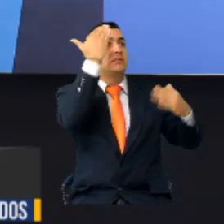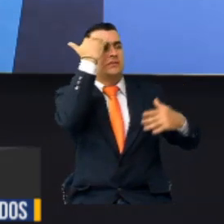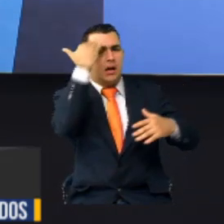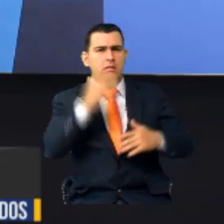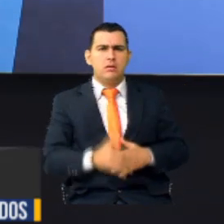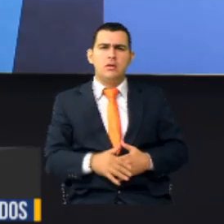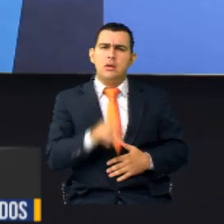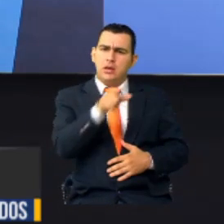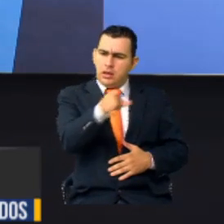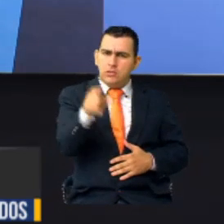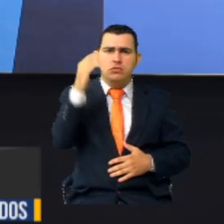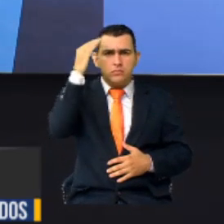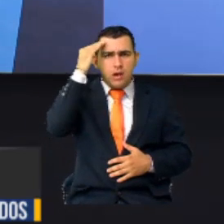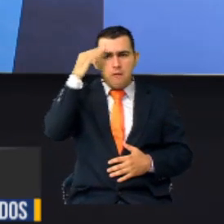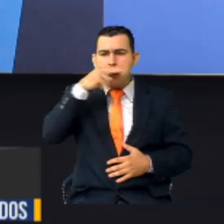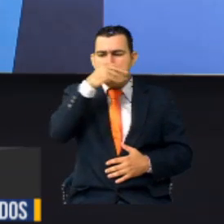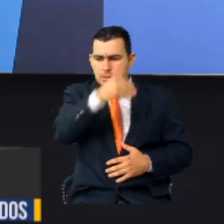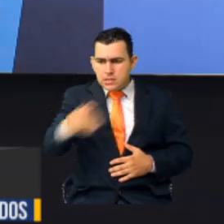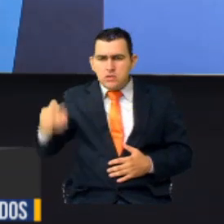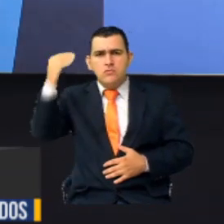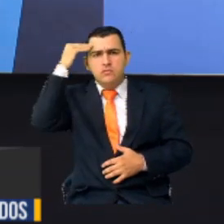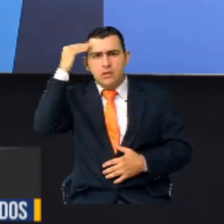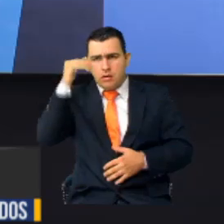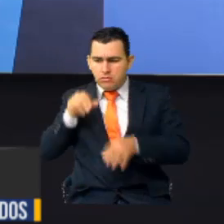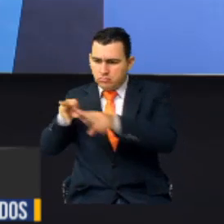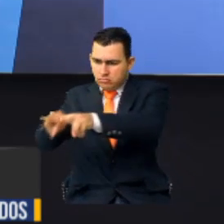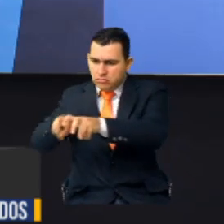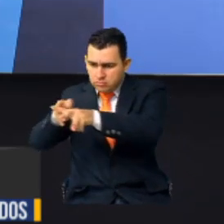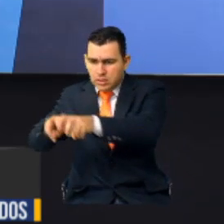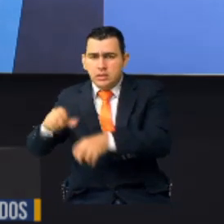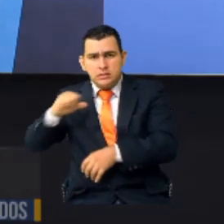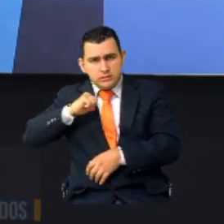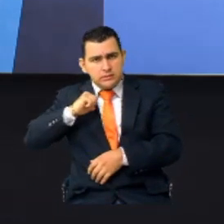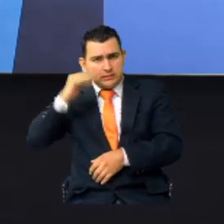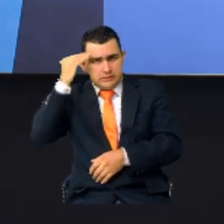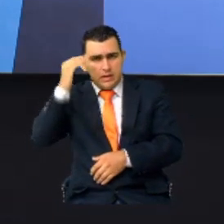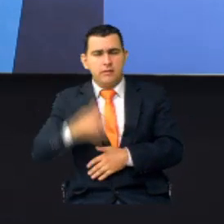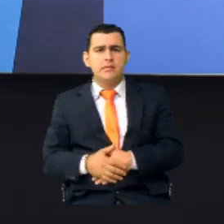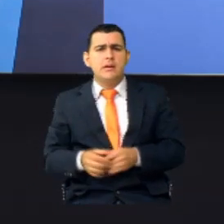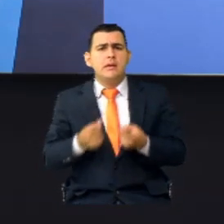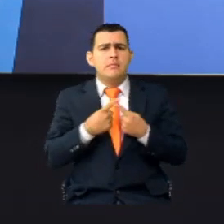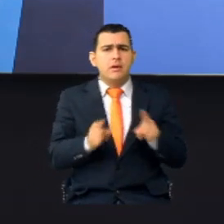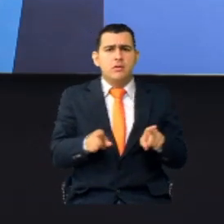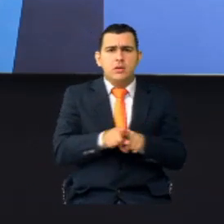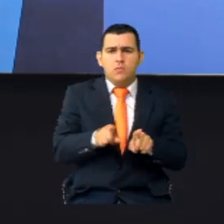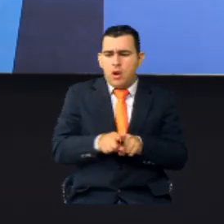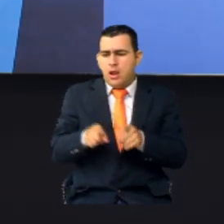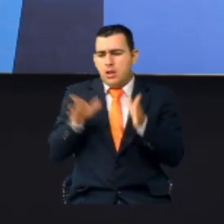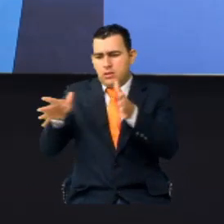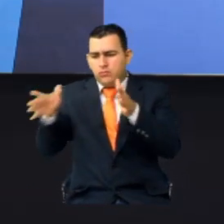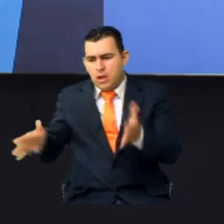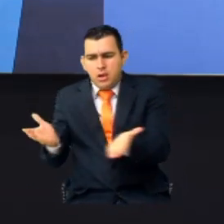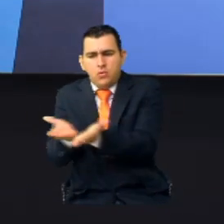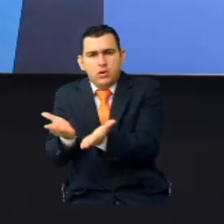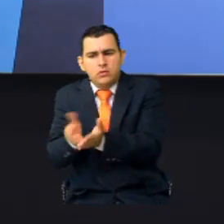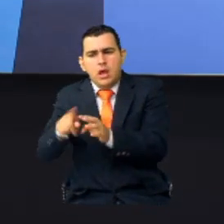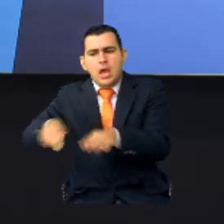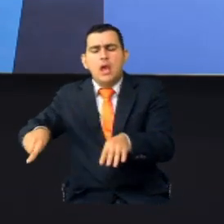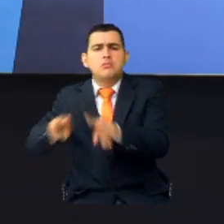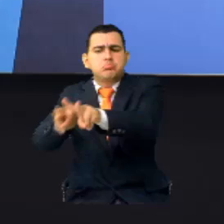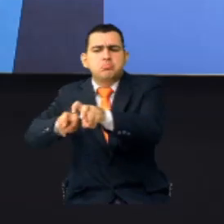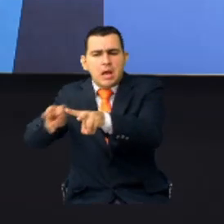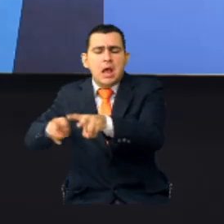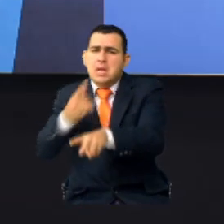sigan cultivando. Barranca Bermeja tiene una vocación agrícola que no se imaginan que por falta de herramientas, por falta de educación, de oportunidades, se está desperdiciando. Entonces,